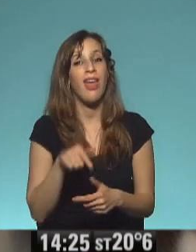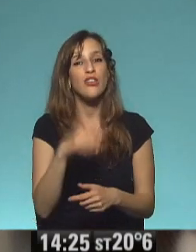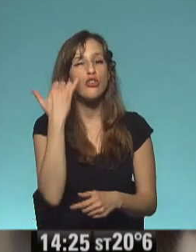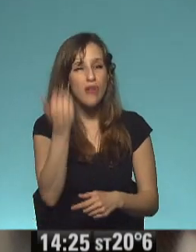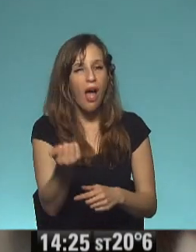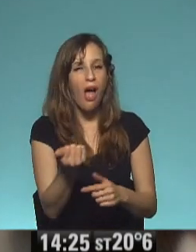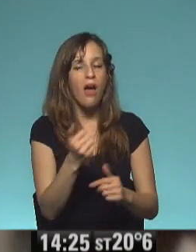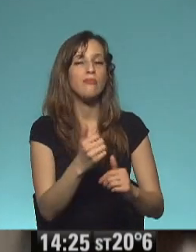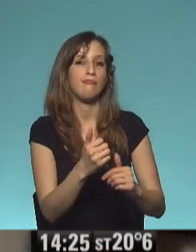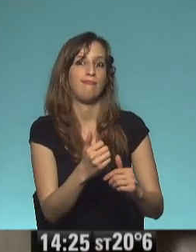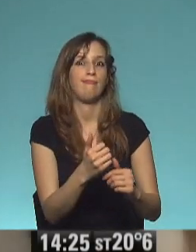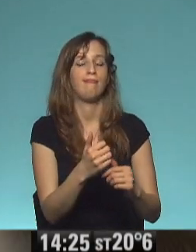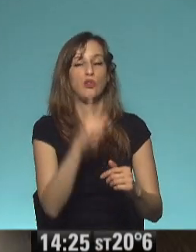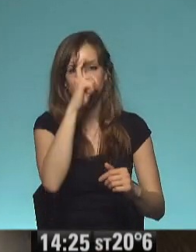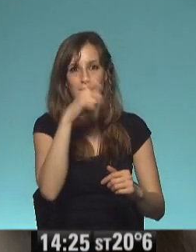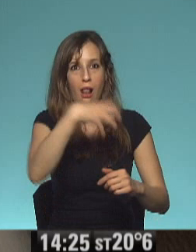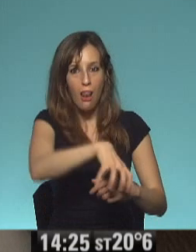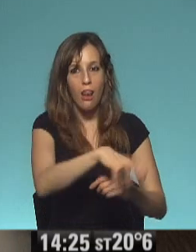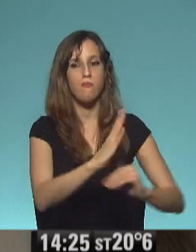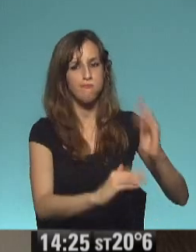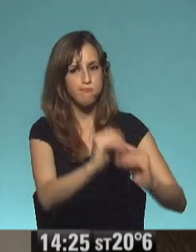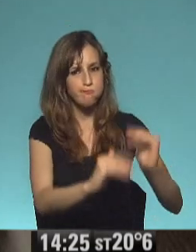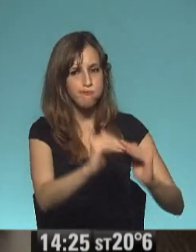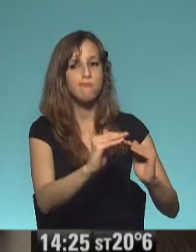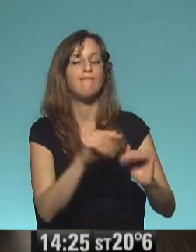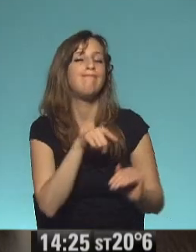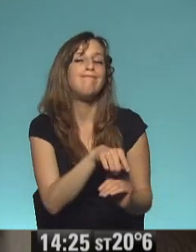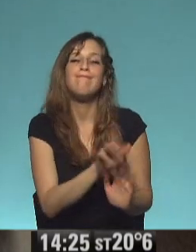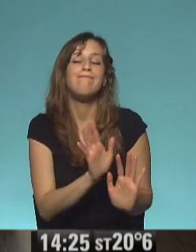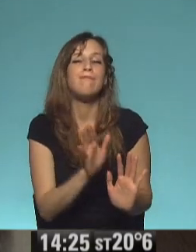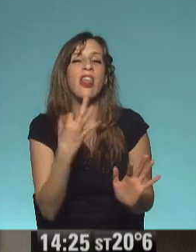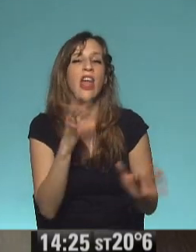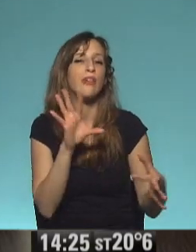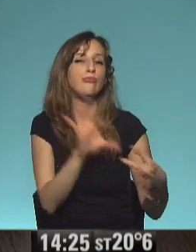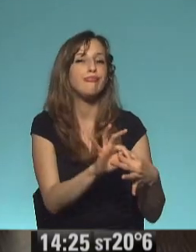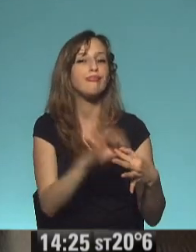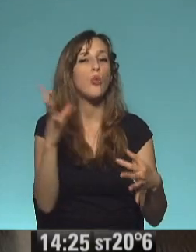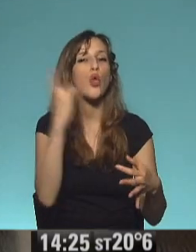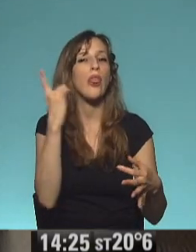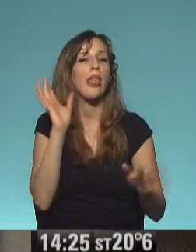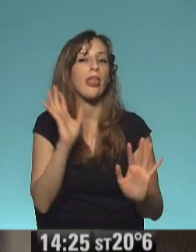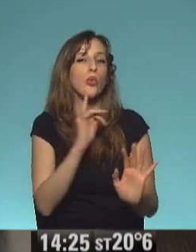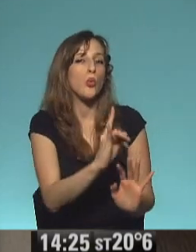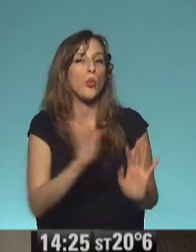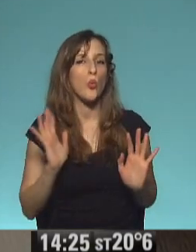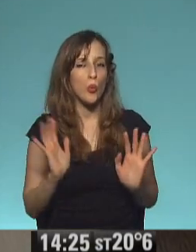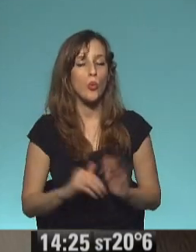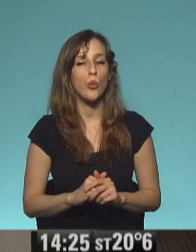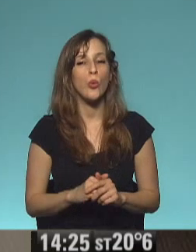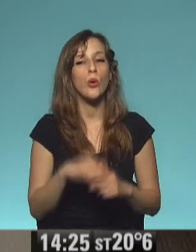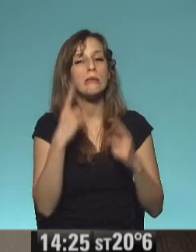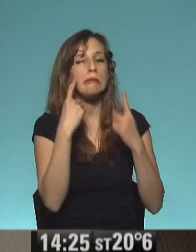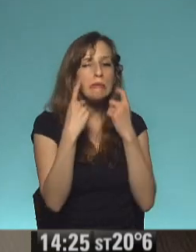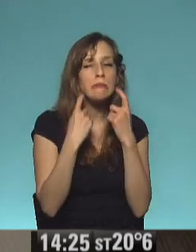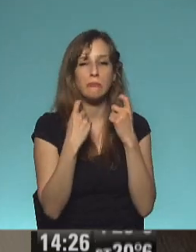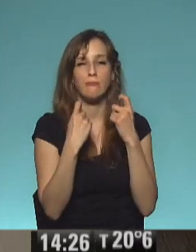avanzado. Y ahí la autoridad nuclear tiene que dar una serie de, tiene que hacer una serie de inspecciones y hacer